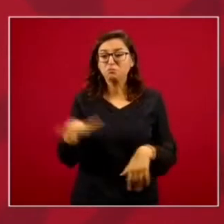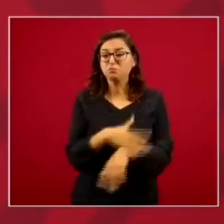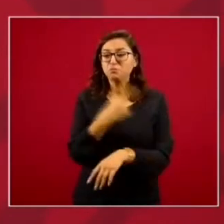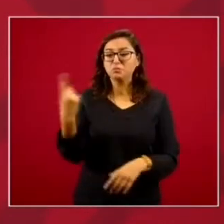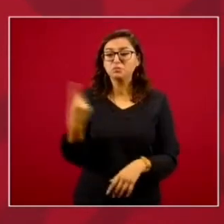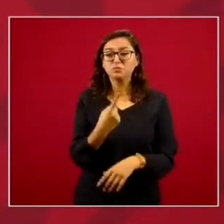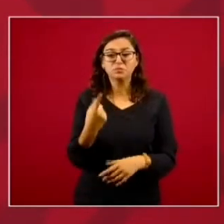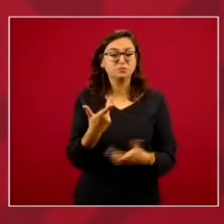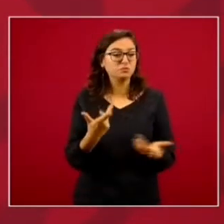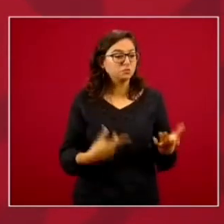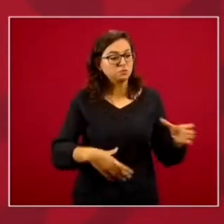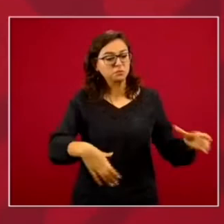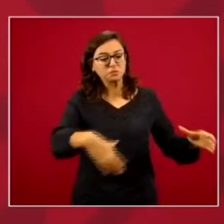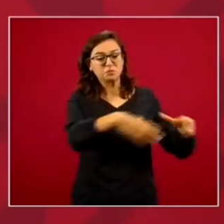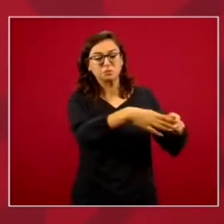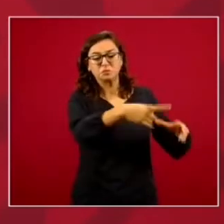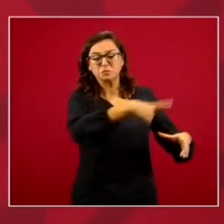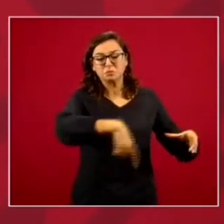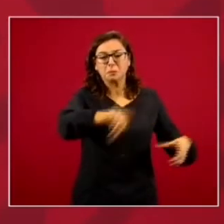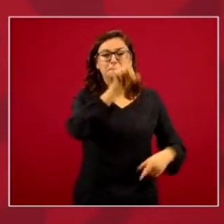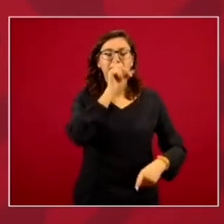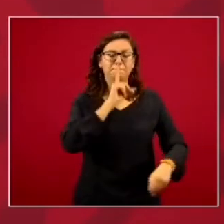de desinformación